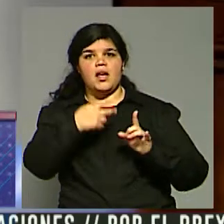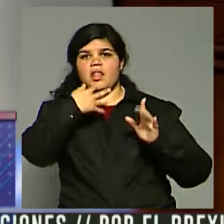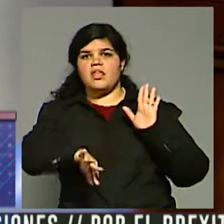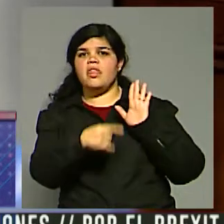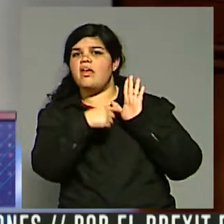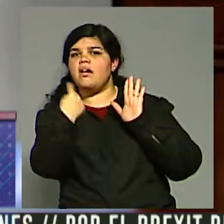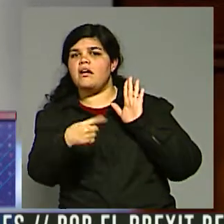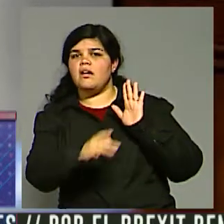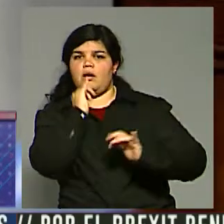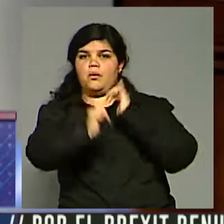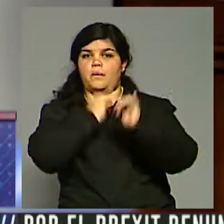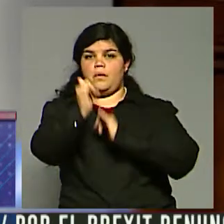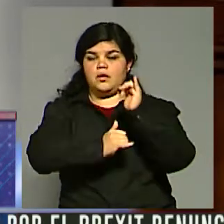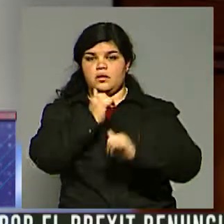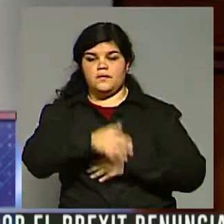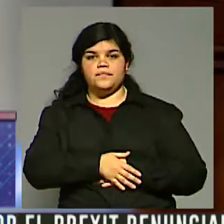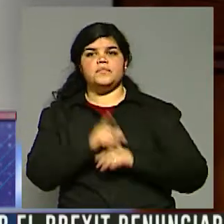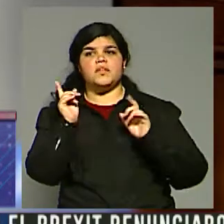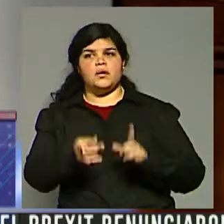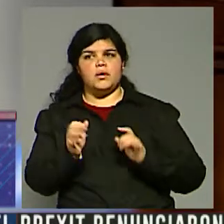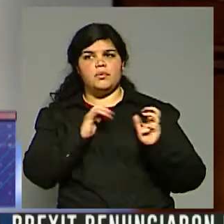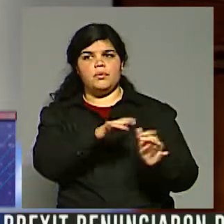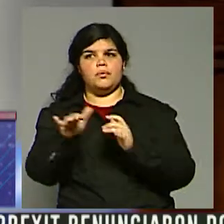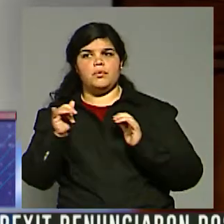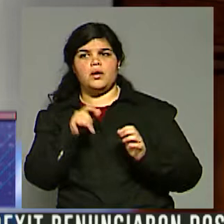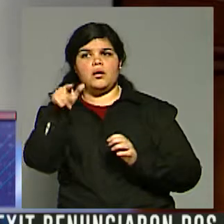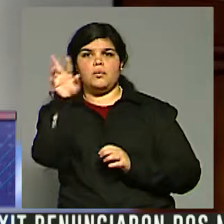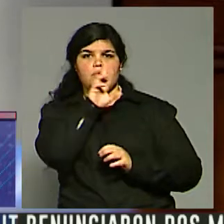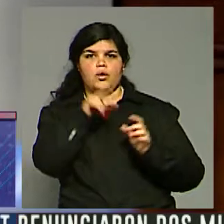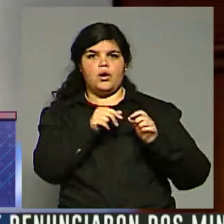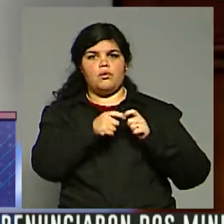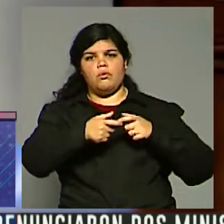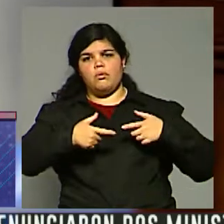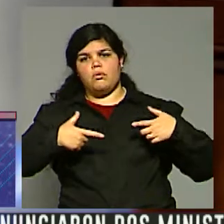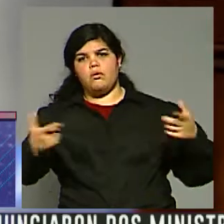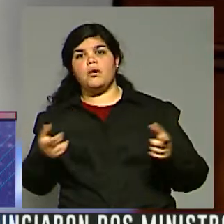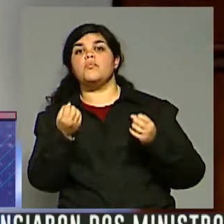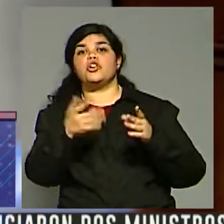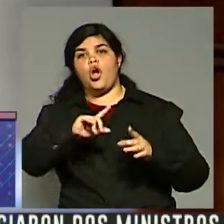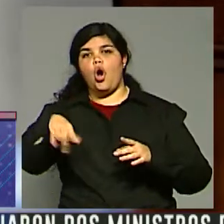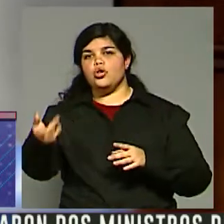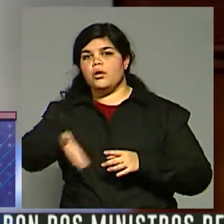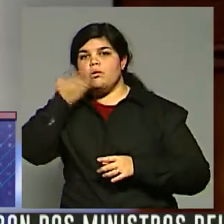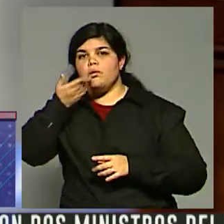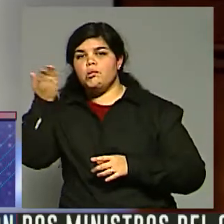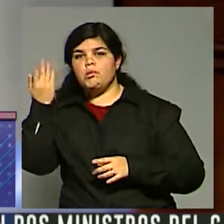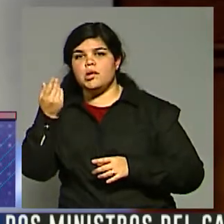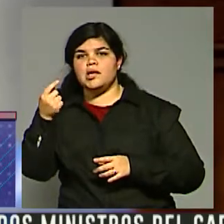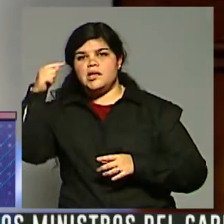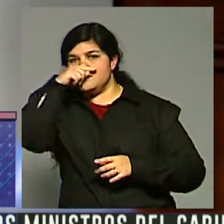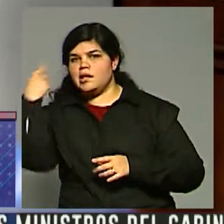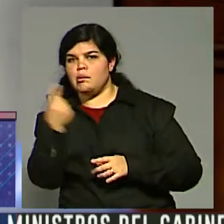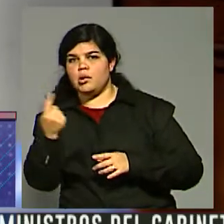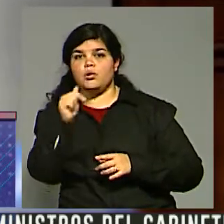ley. Han habido repercusiones sobre el tiempo que tuvo la oradora para explayarse, ya que los demás oradores no pudieron estar más de 7